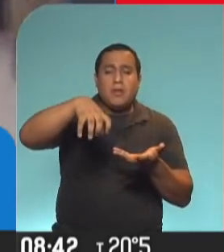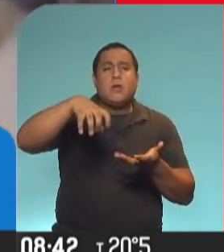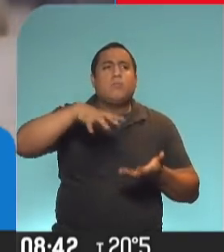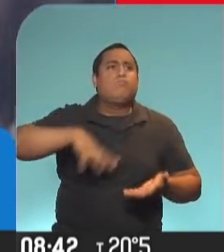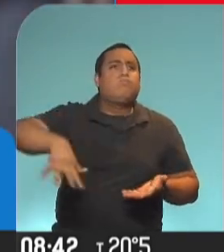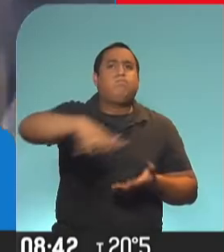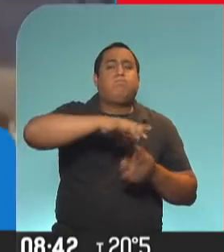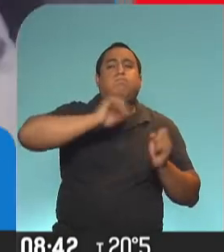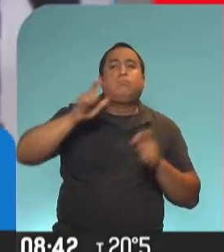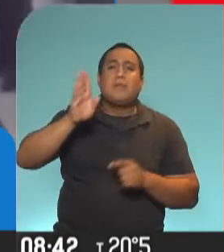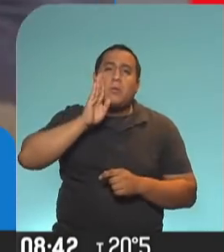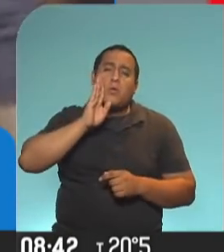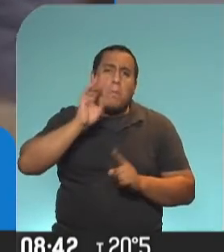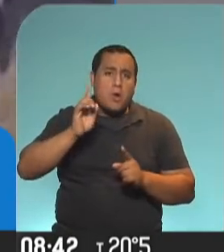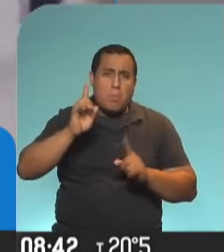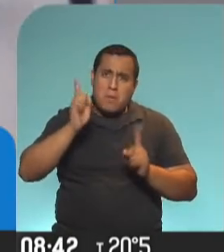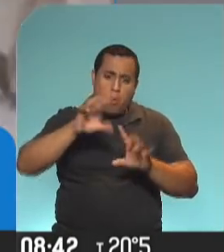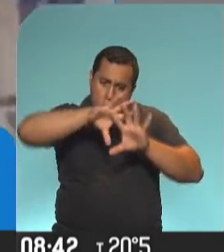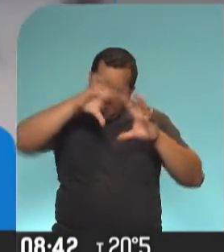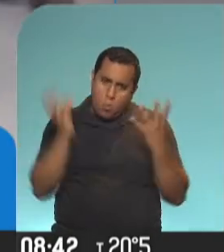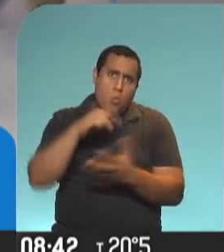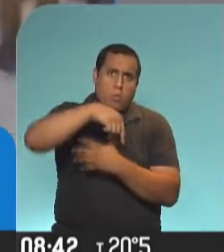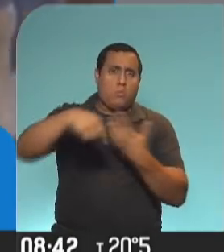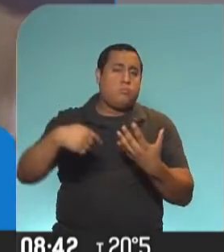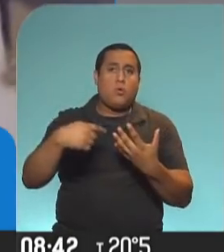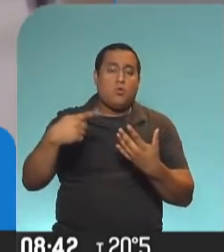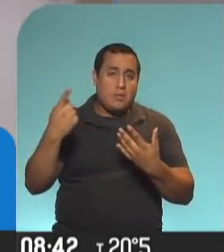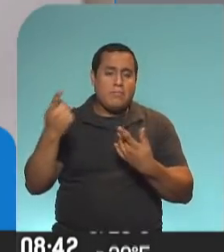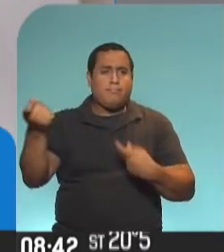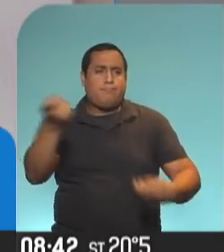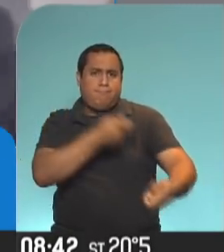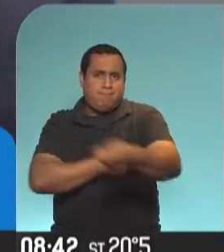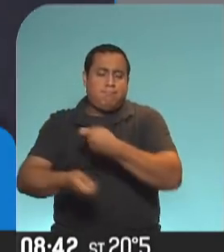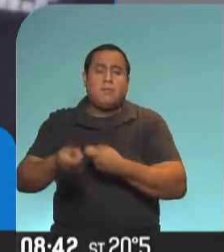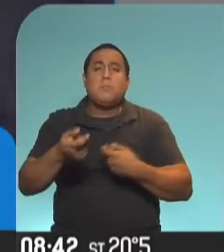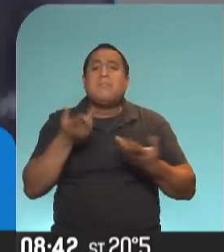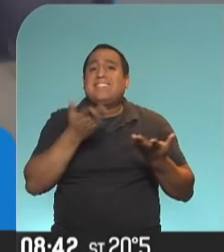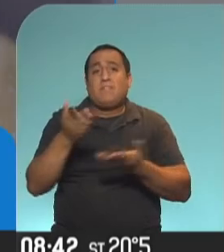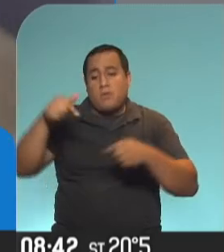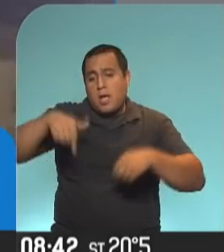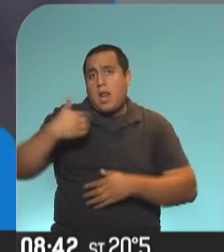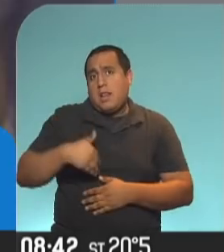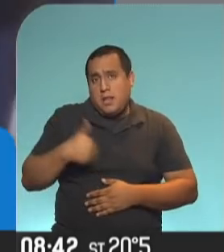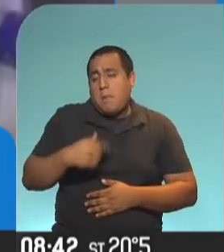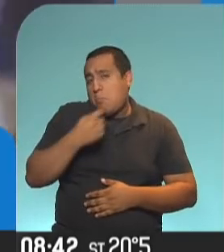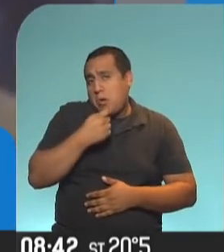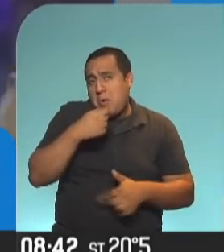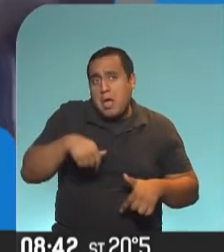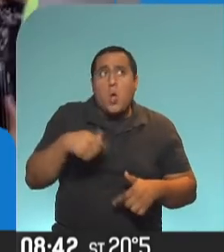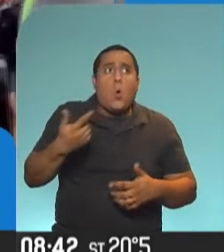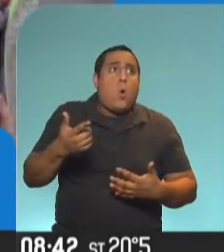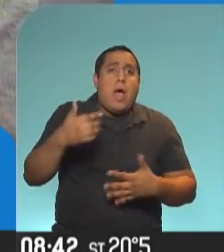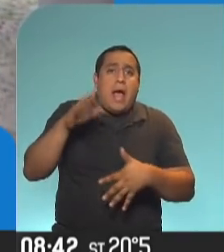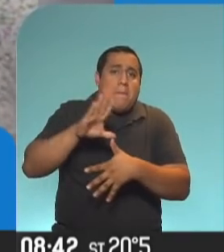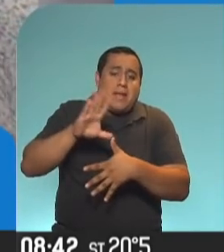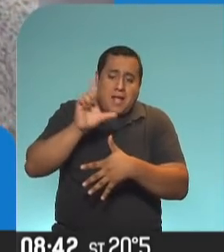Unidos, pero operan en el resto del mundo. Entonces, claro, comercializan sus servicios, por ejemplo, en la Argentina o en cualquiera de los países